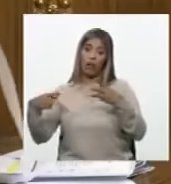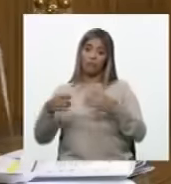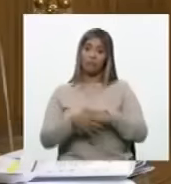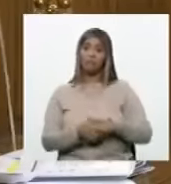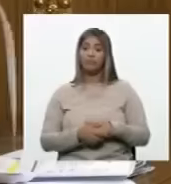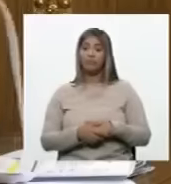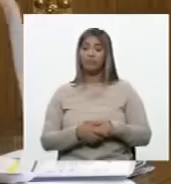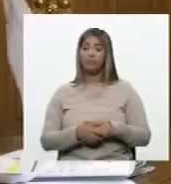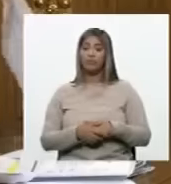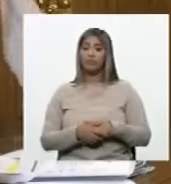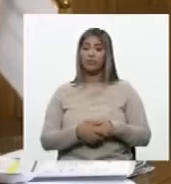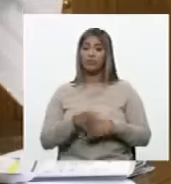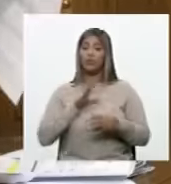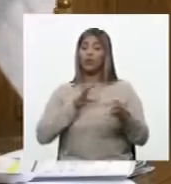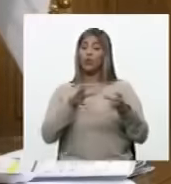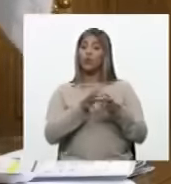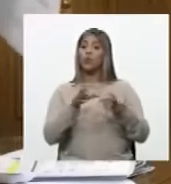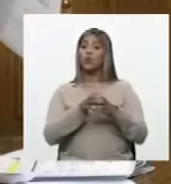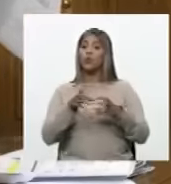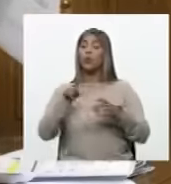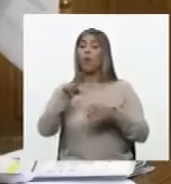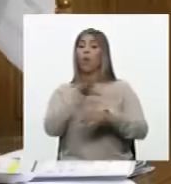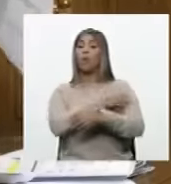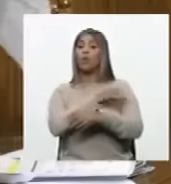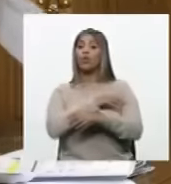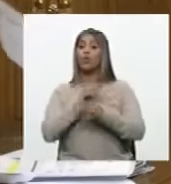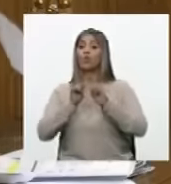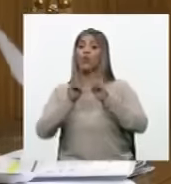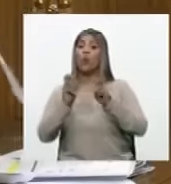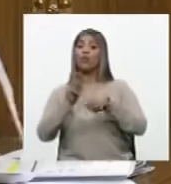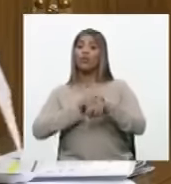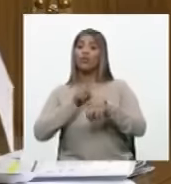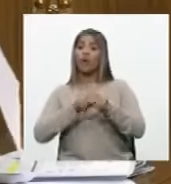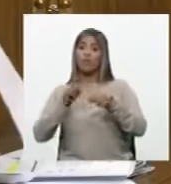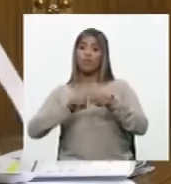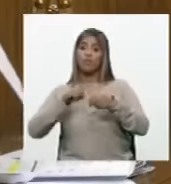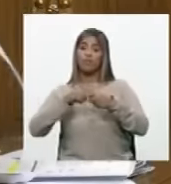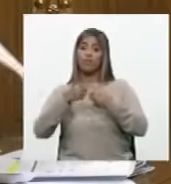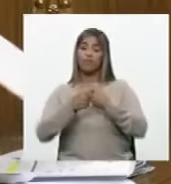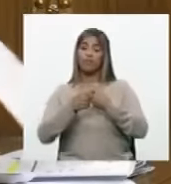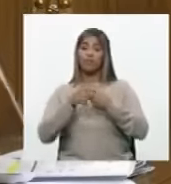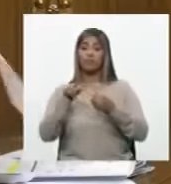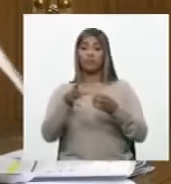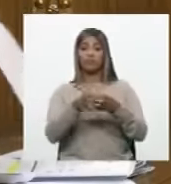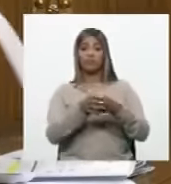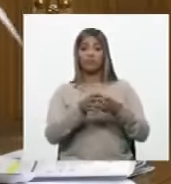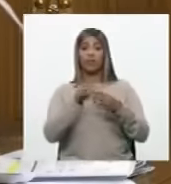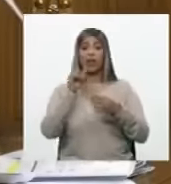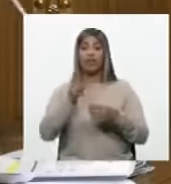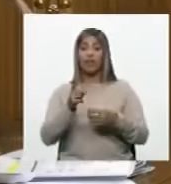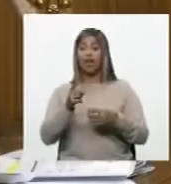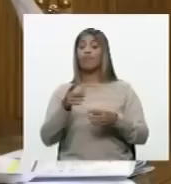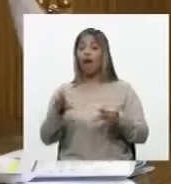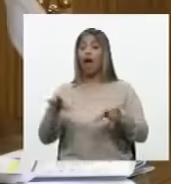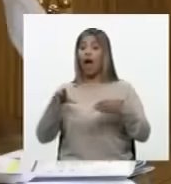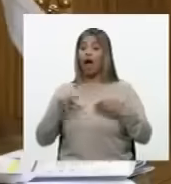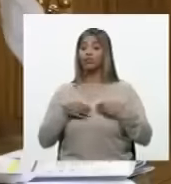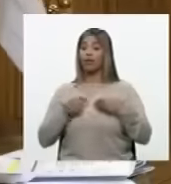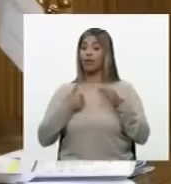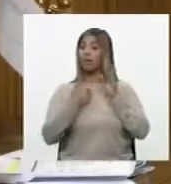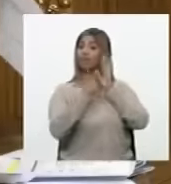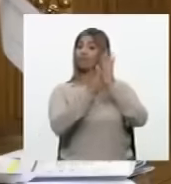5.169.738, es del partido Un Nuevo Tiempo. Los que militan en ese partido, la directiva de ese partido, tiene que dar la cara al